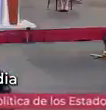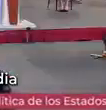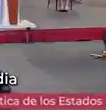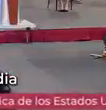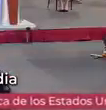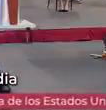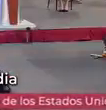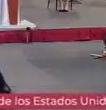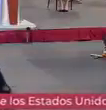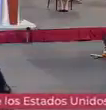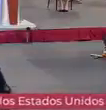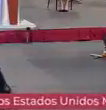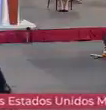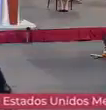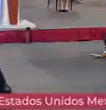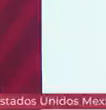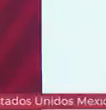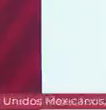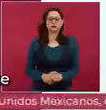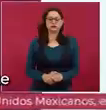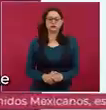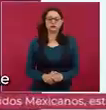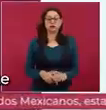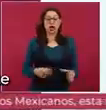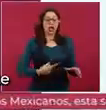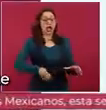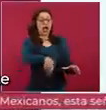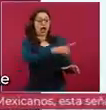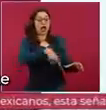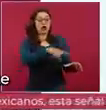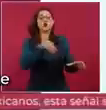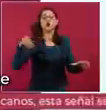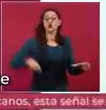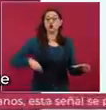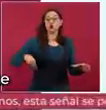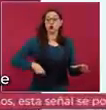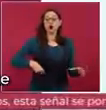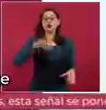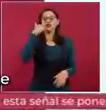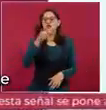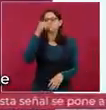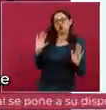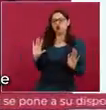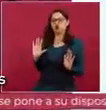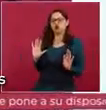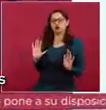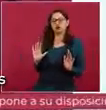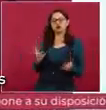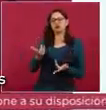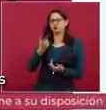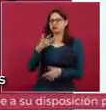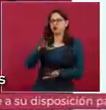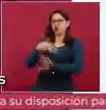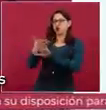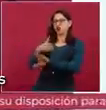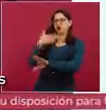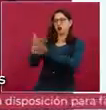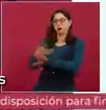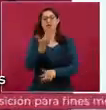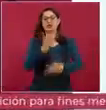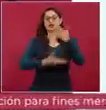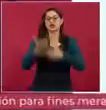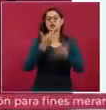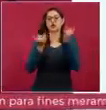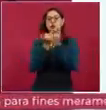tragedia que ellos causaron y apuestan a desprestigiar te para regresar por sus fueros